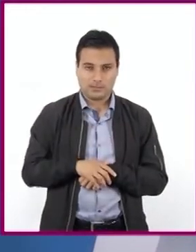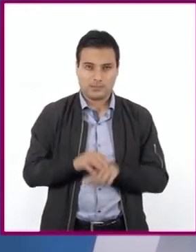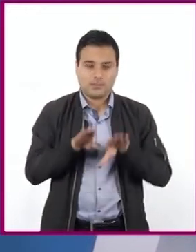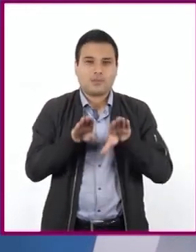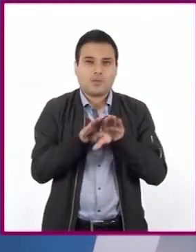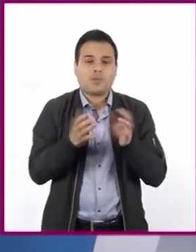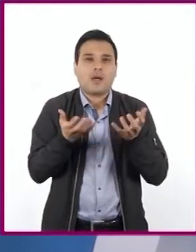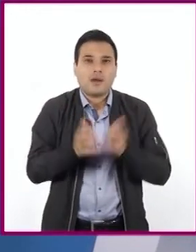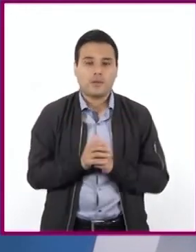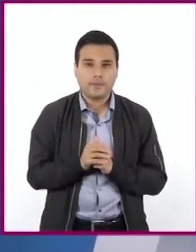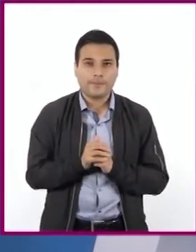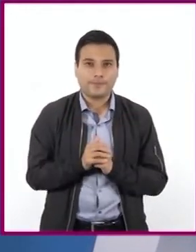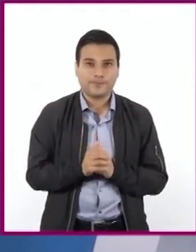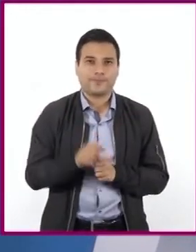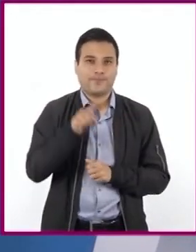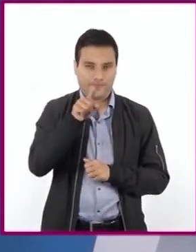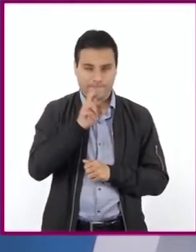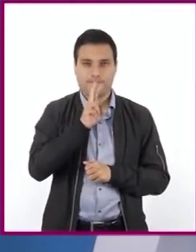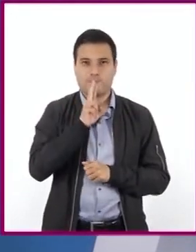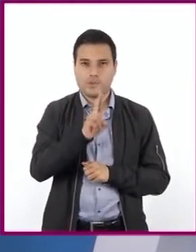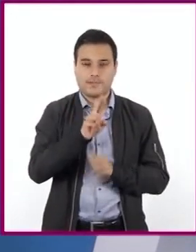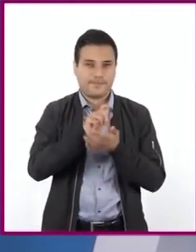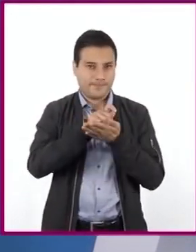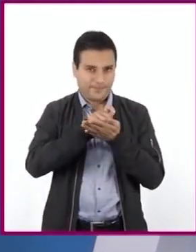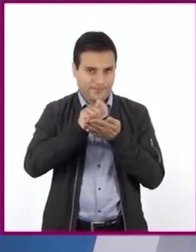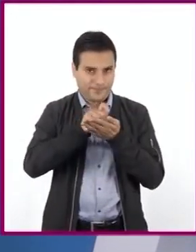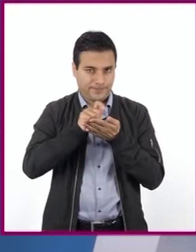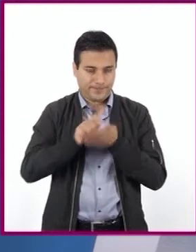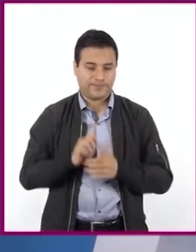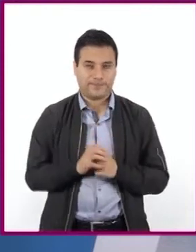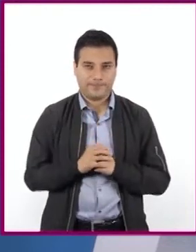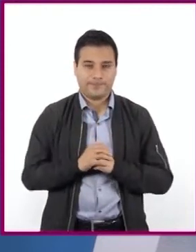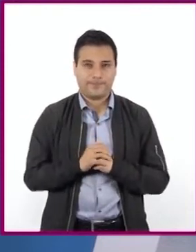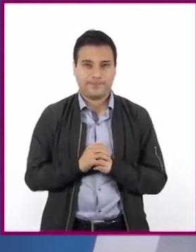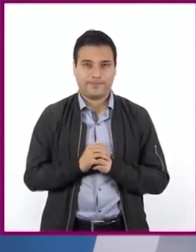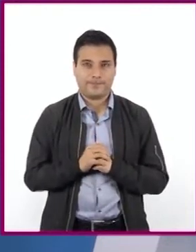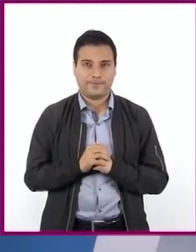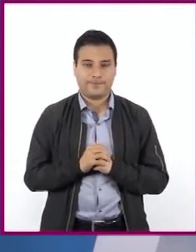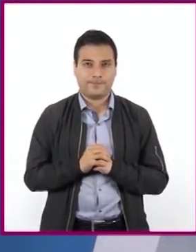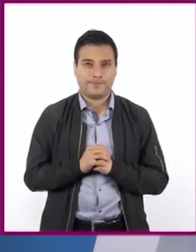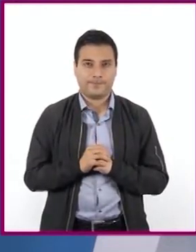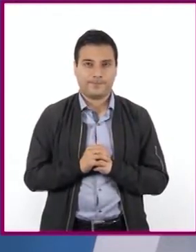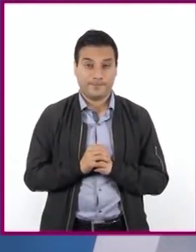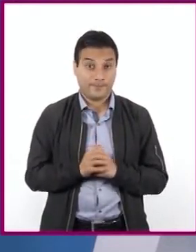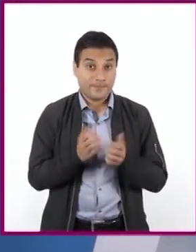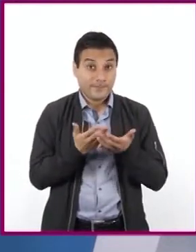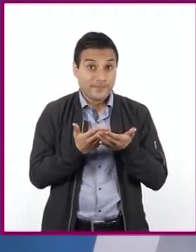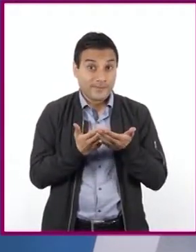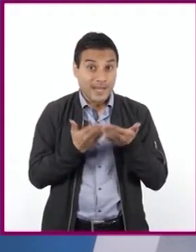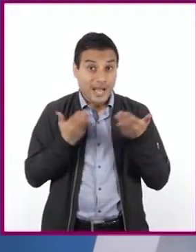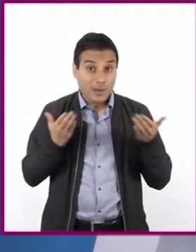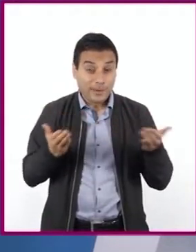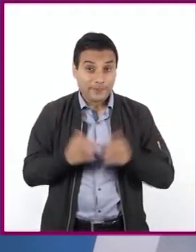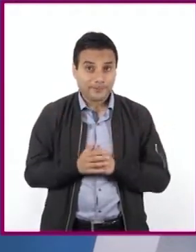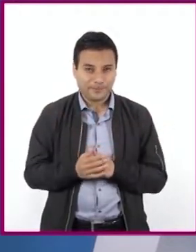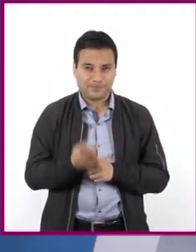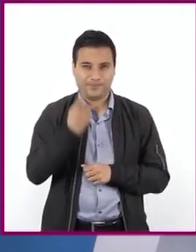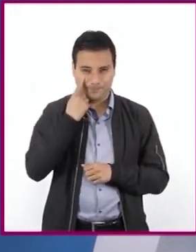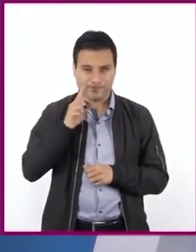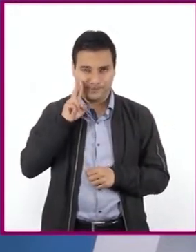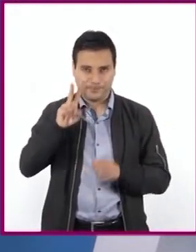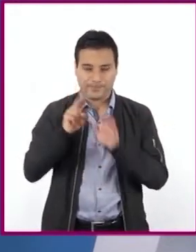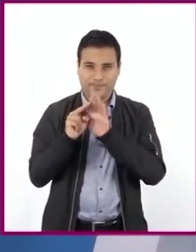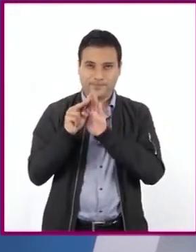Vayan registrando sus respuestas en su cuaderno. Ahora las y los invito a observar el siguiente